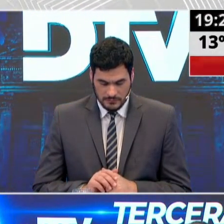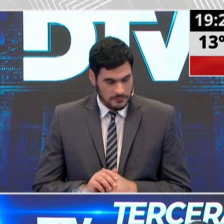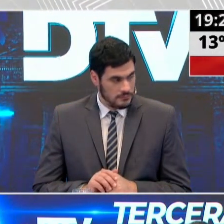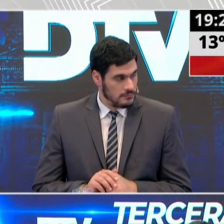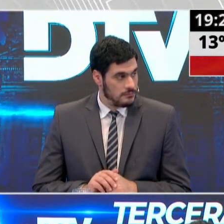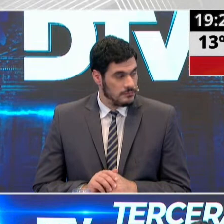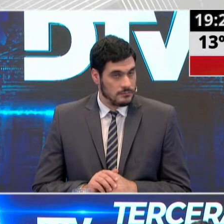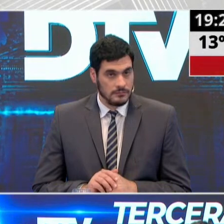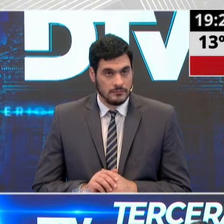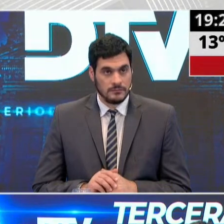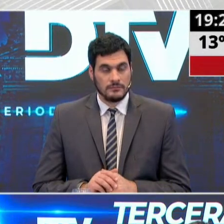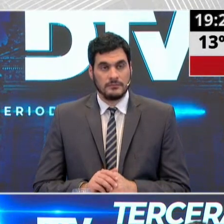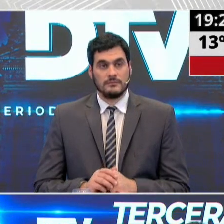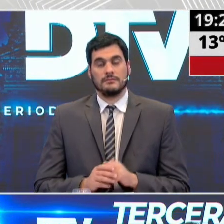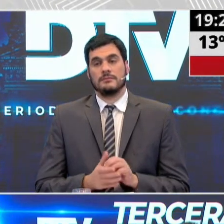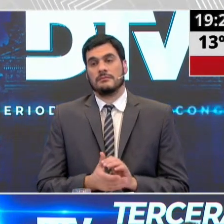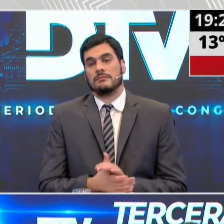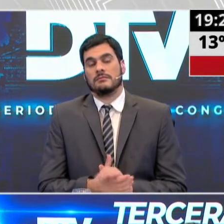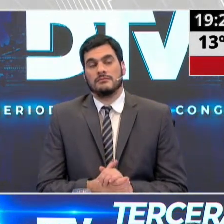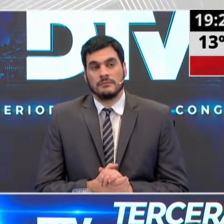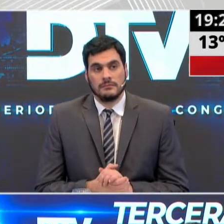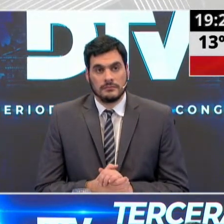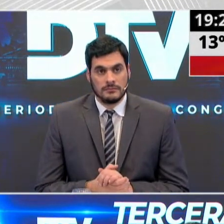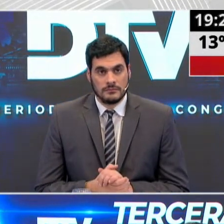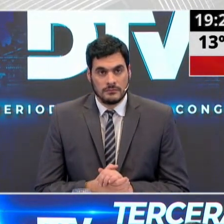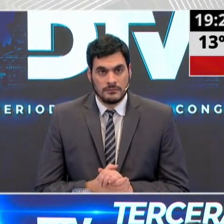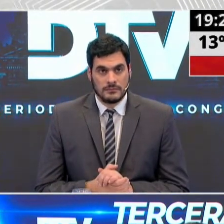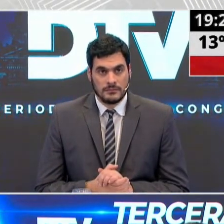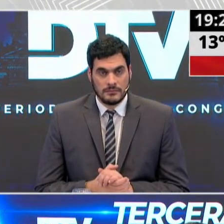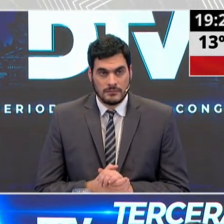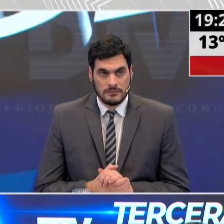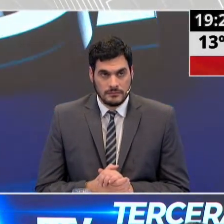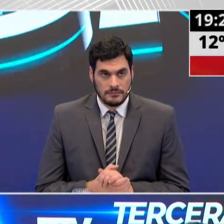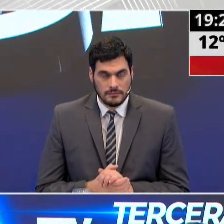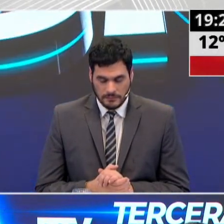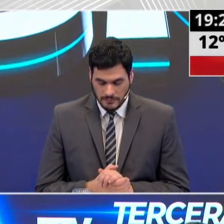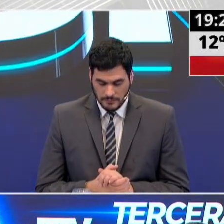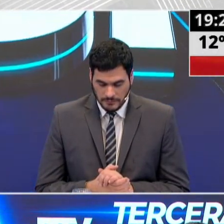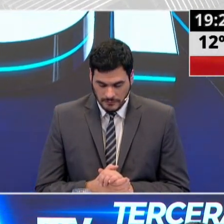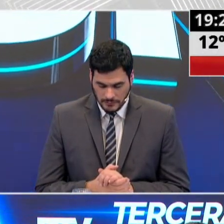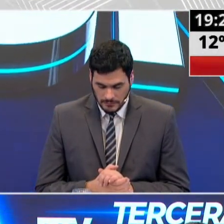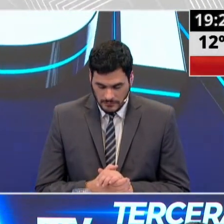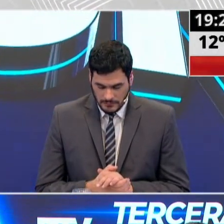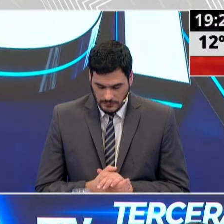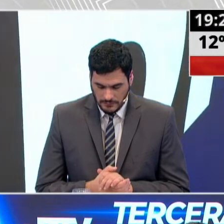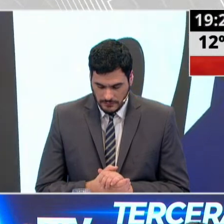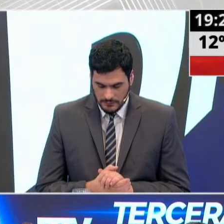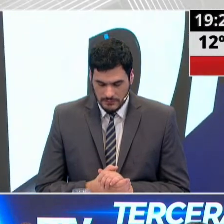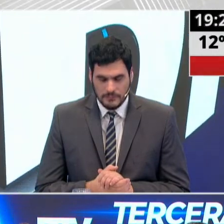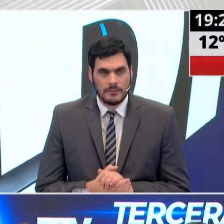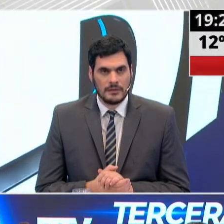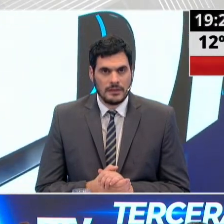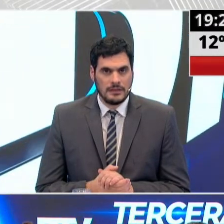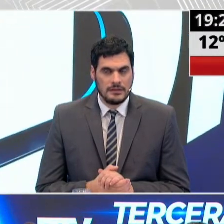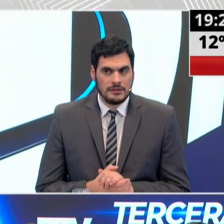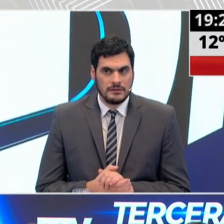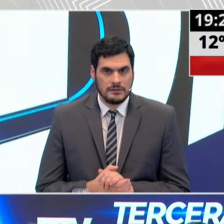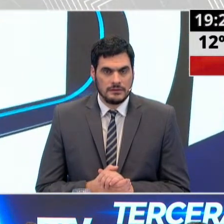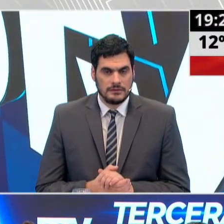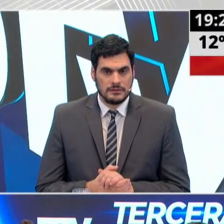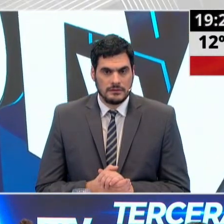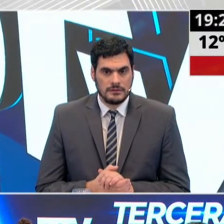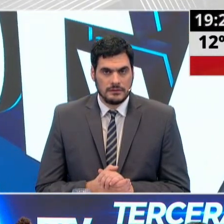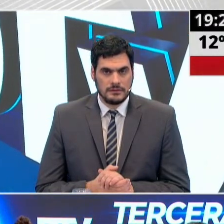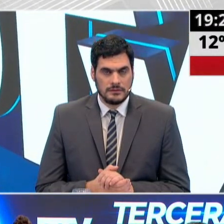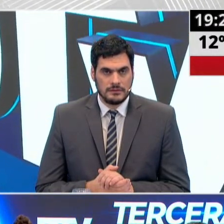Bueno, justo son días en los cuales esa respuesta tan concreta no te la voy a poder dar, digamos. Faltan